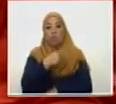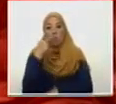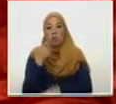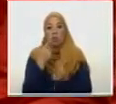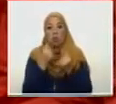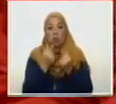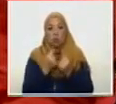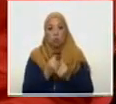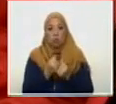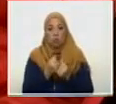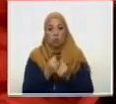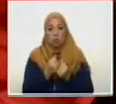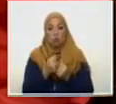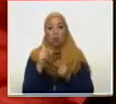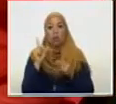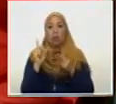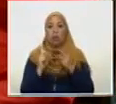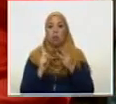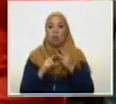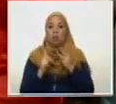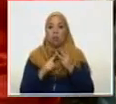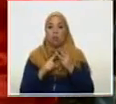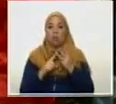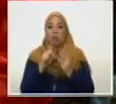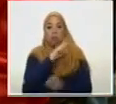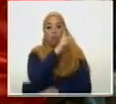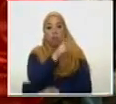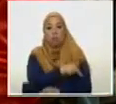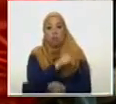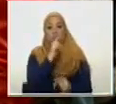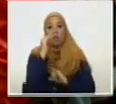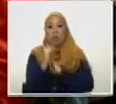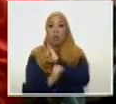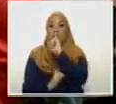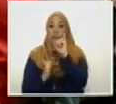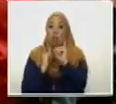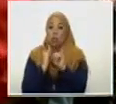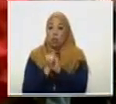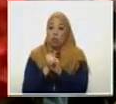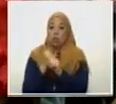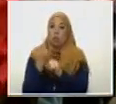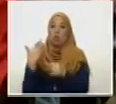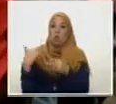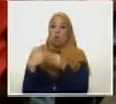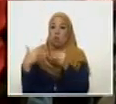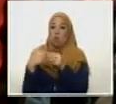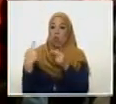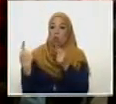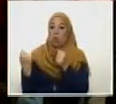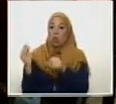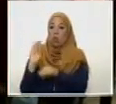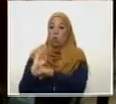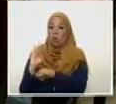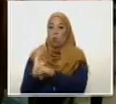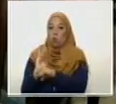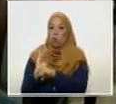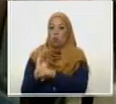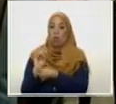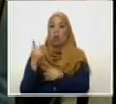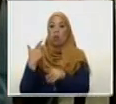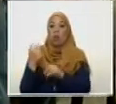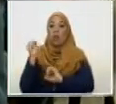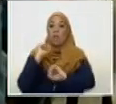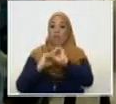económica. La tercera, fortalecer las reservas internacionales y otros activos externos, mitigando así los